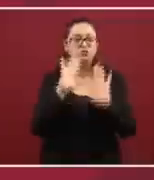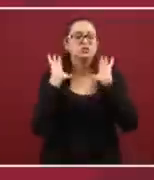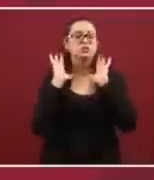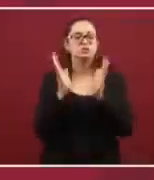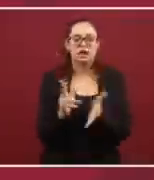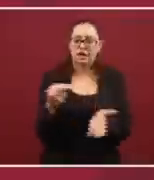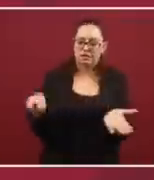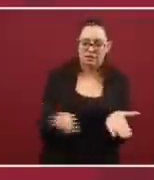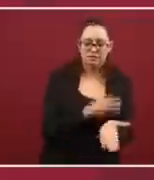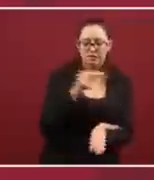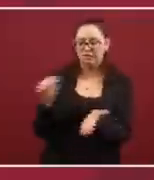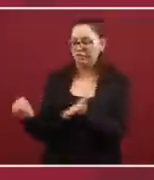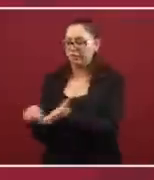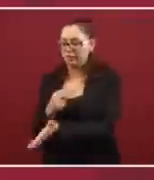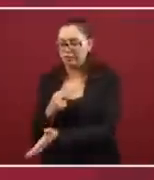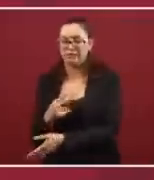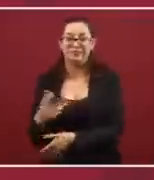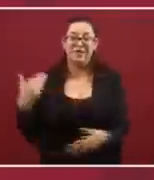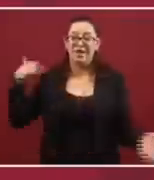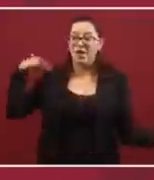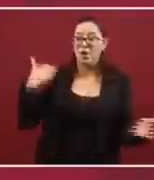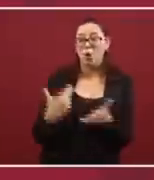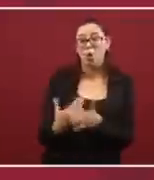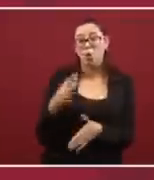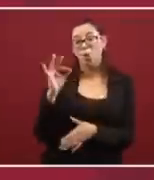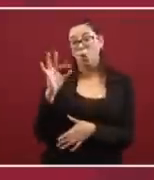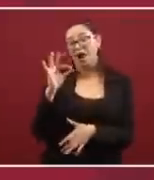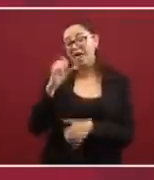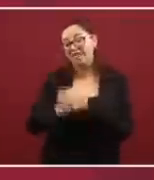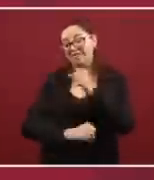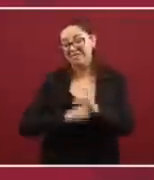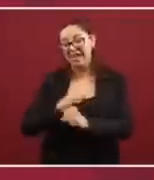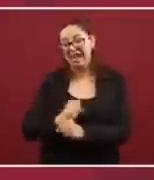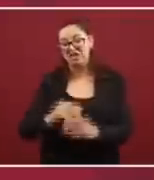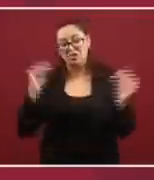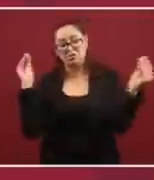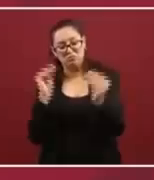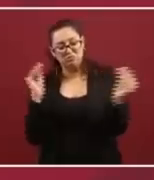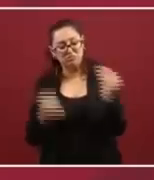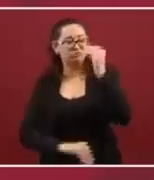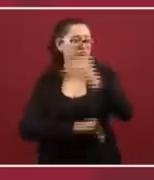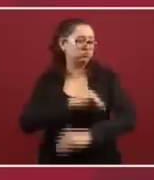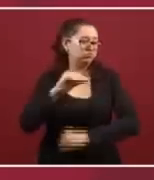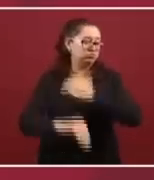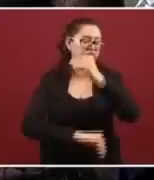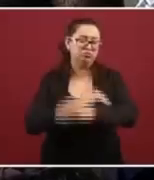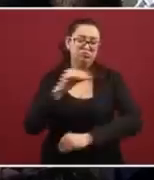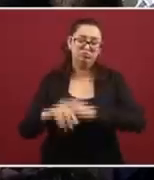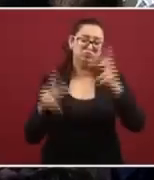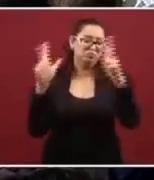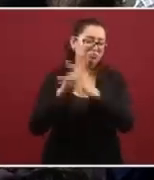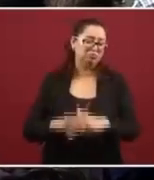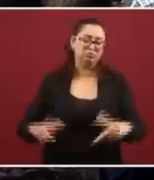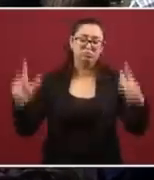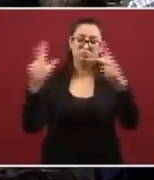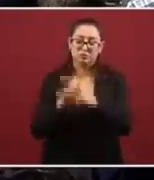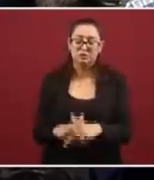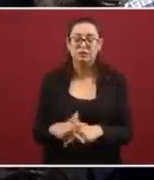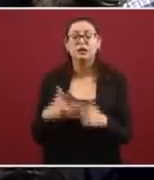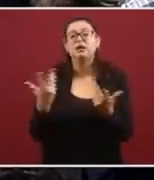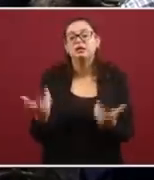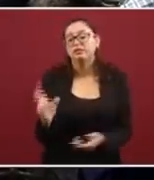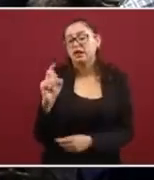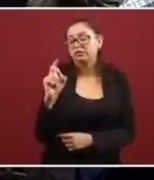a lo largo de más de cual de cuatro décadas que en los últimos meses trajo consigo el homicidio de 34 personas